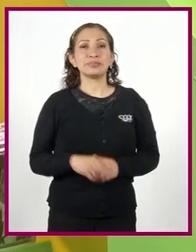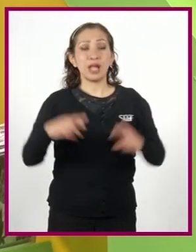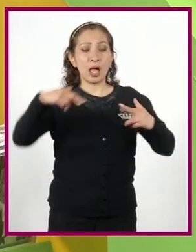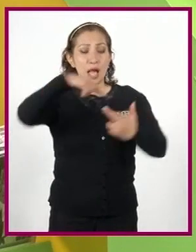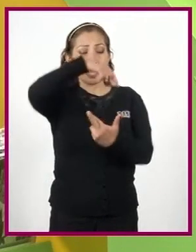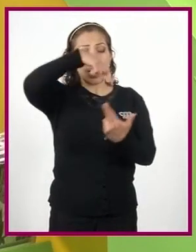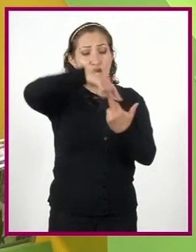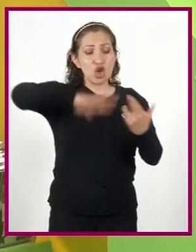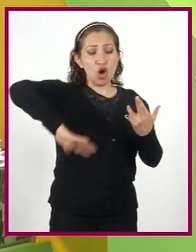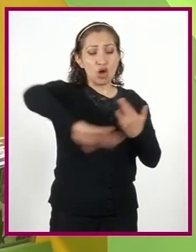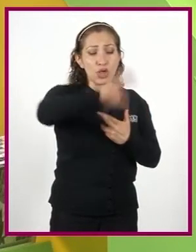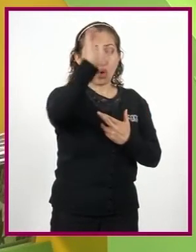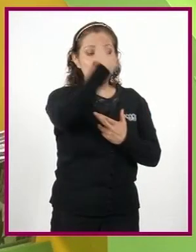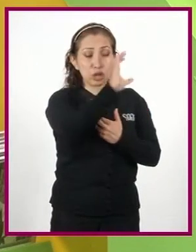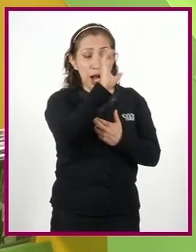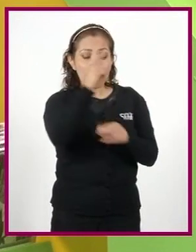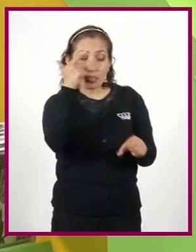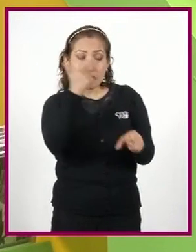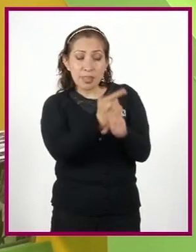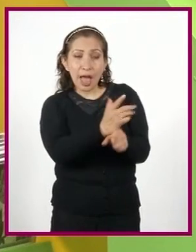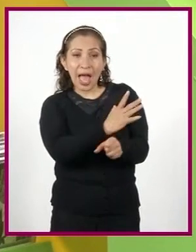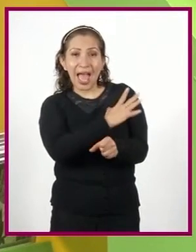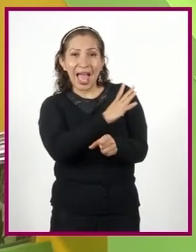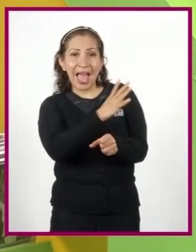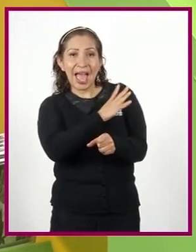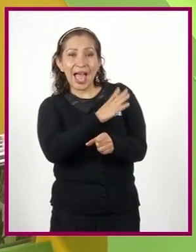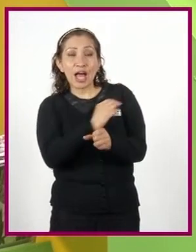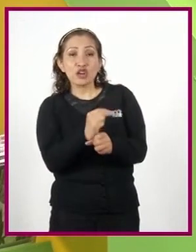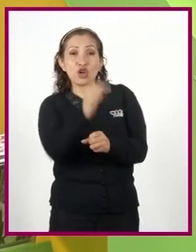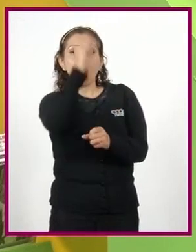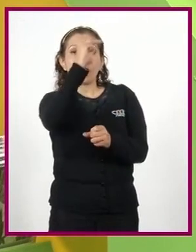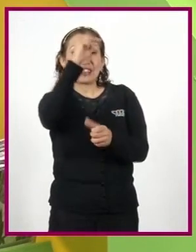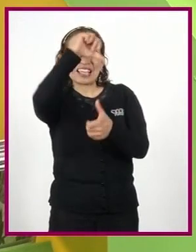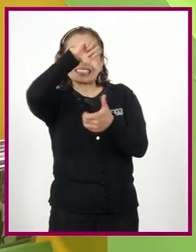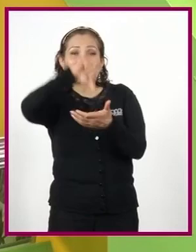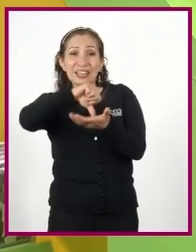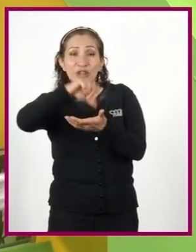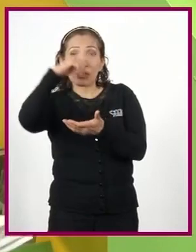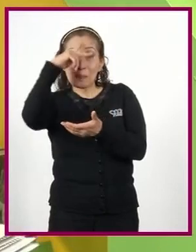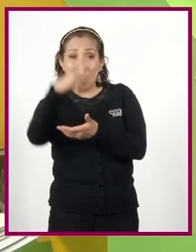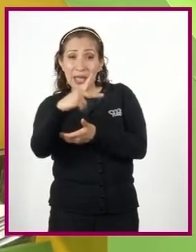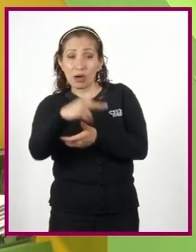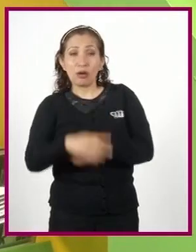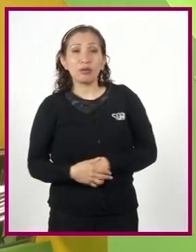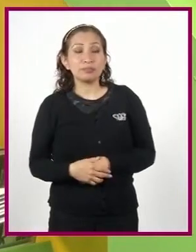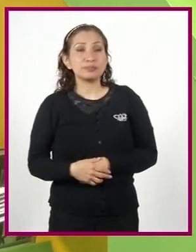Región cultural localizada en la zona norte-centro de México.